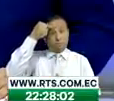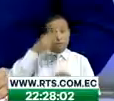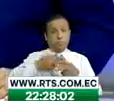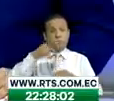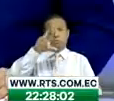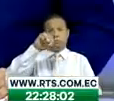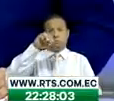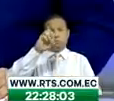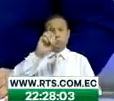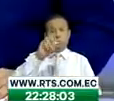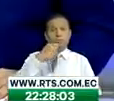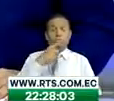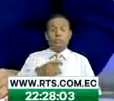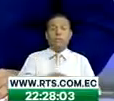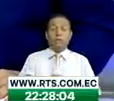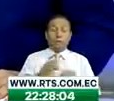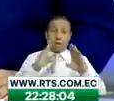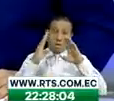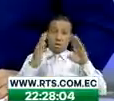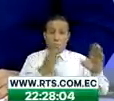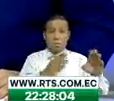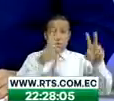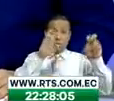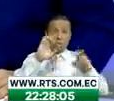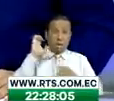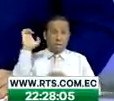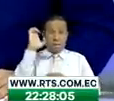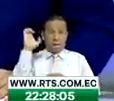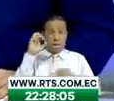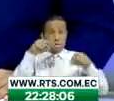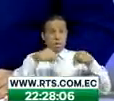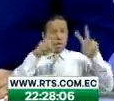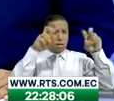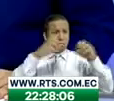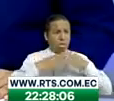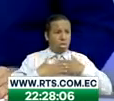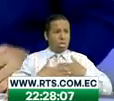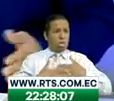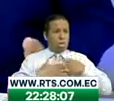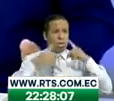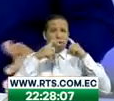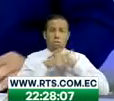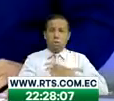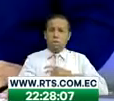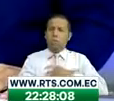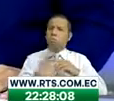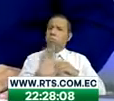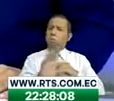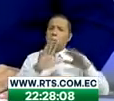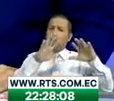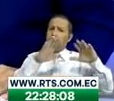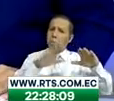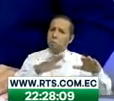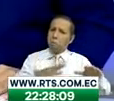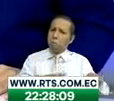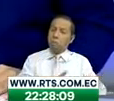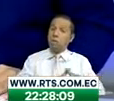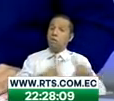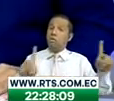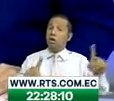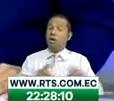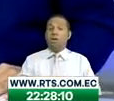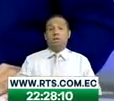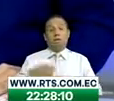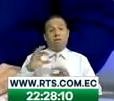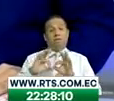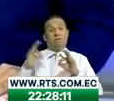que la atención a emergencias por enfermedades respiratorias se ha reducido a nivel nacional. Sin embargo, la Federación Médica Ecuatoriana argumenta que